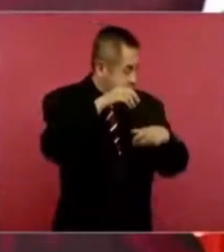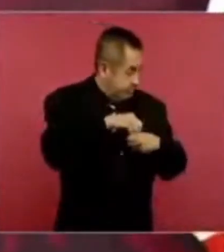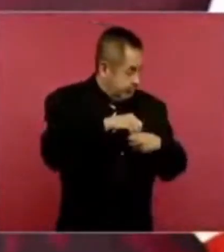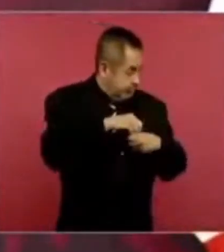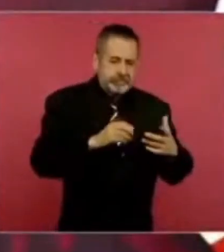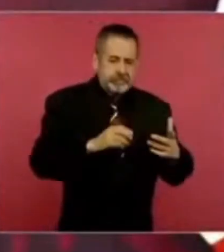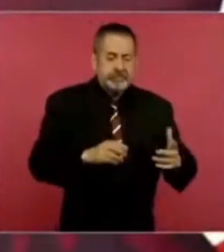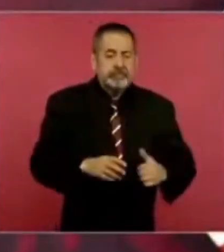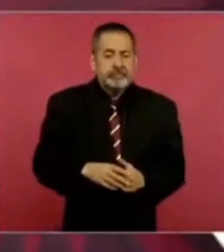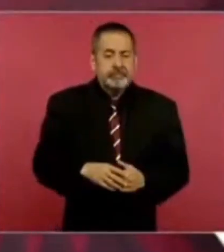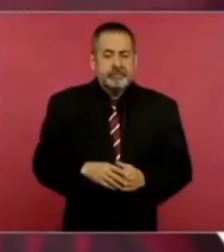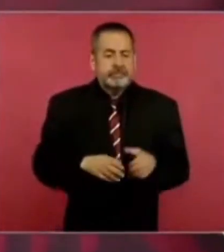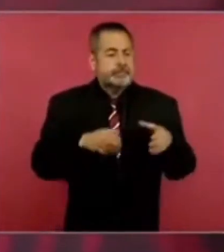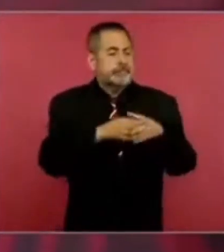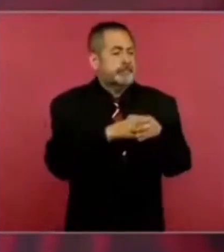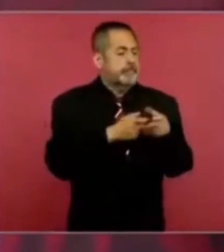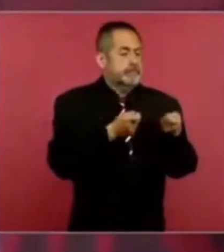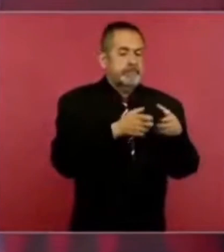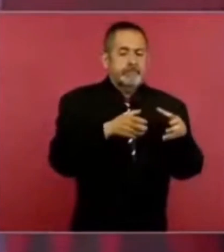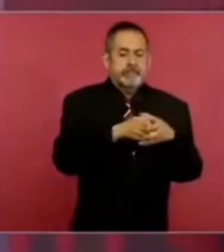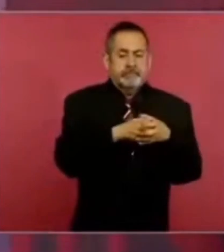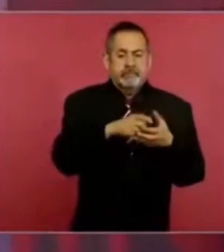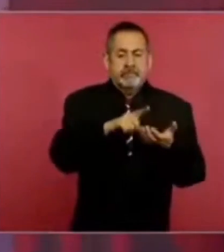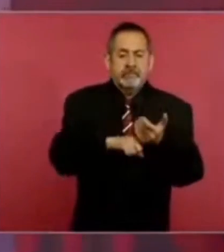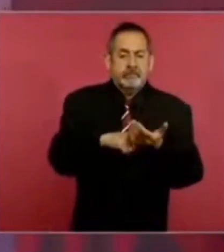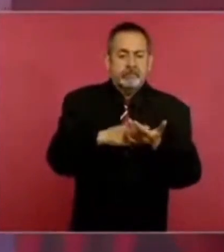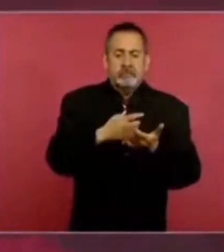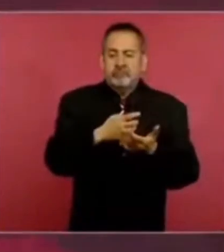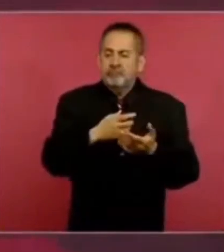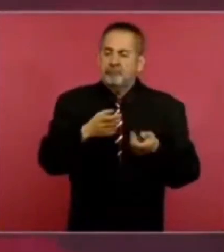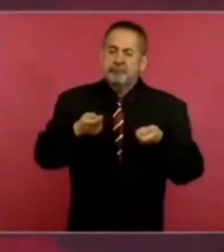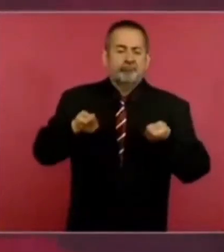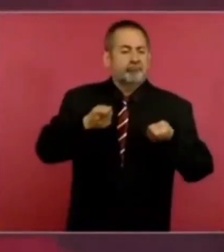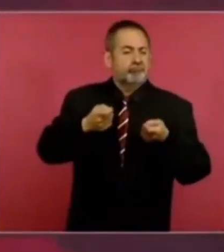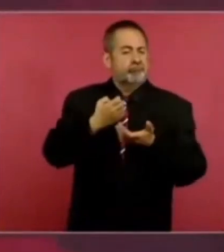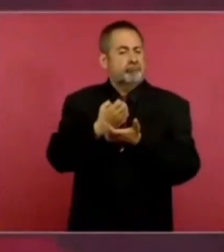de la cúpula del poder económico y del poder político.